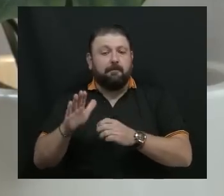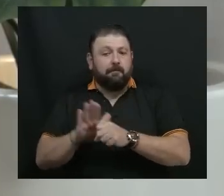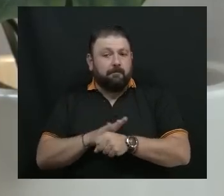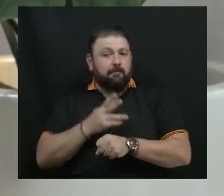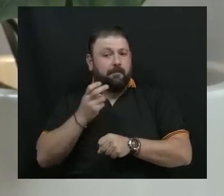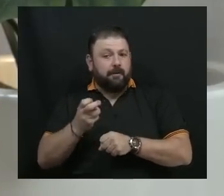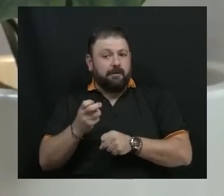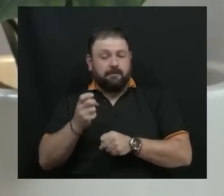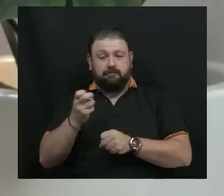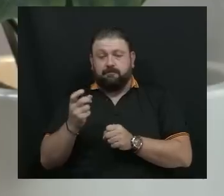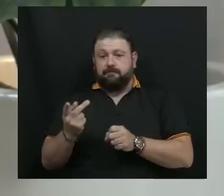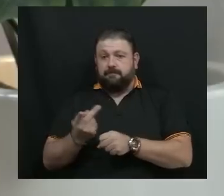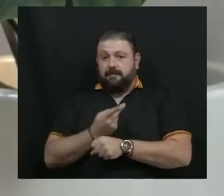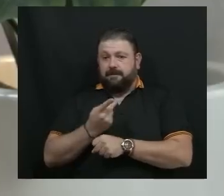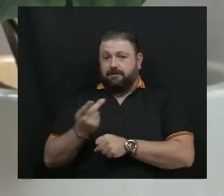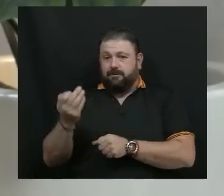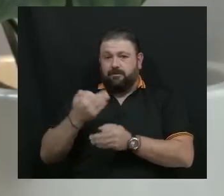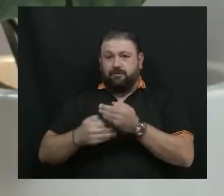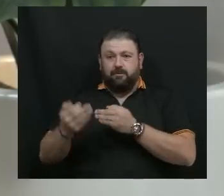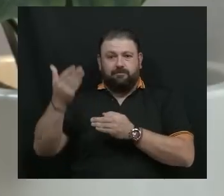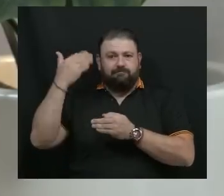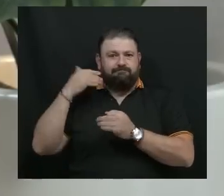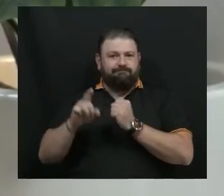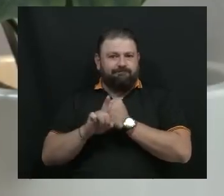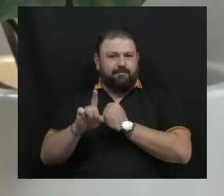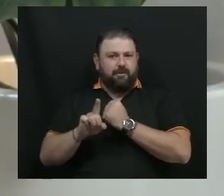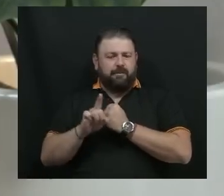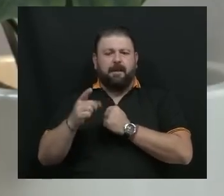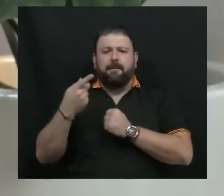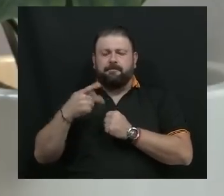esta ocasión, durante esta emisión de Mundo Morado,